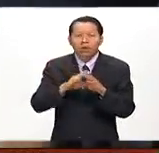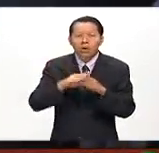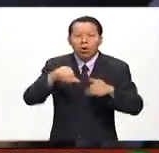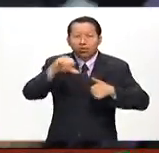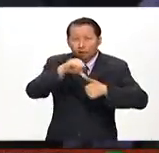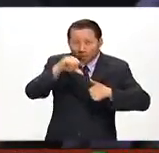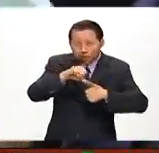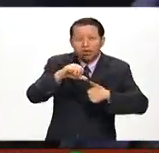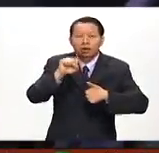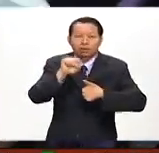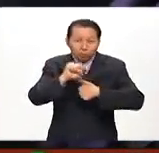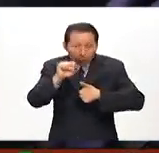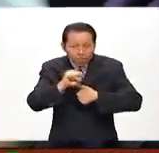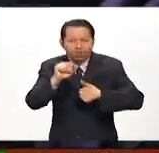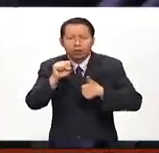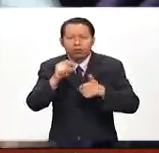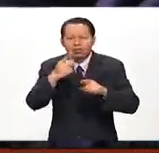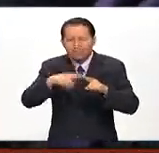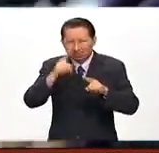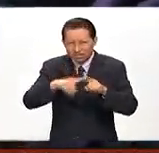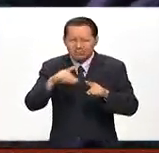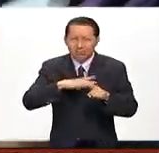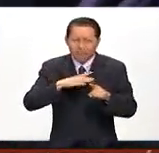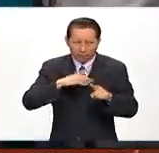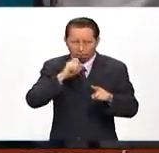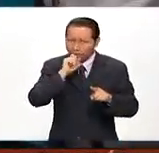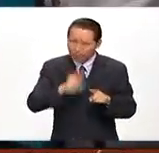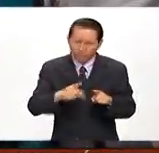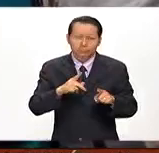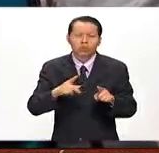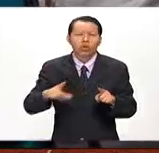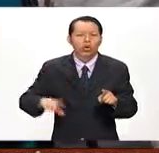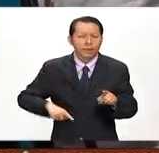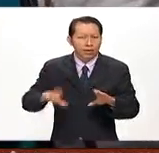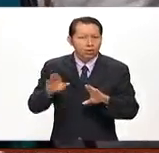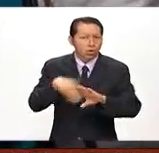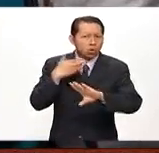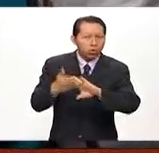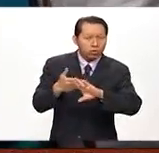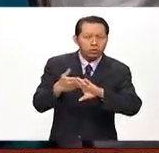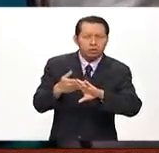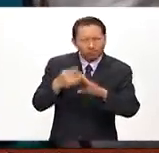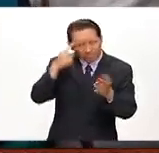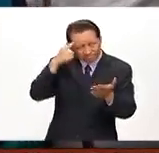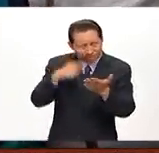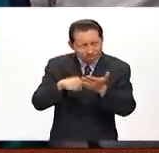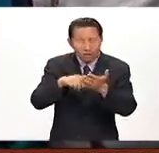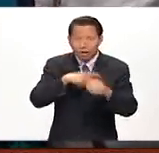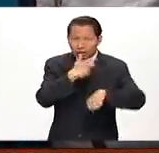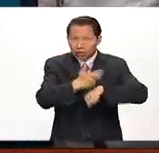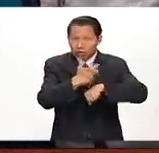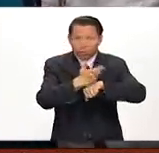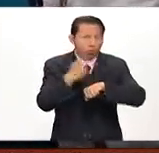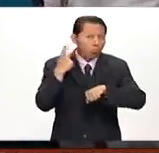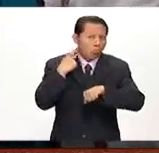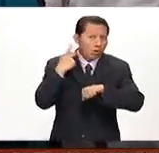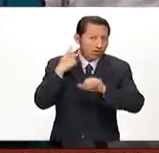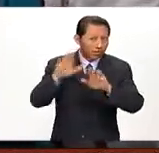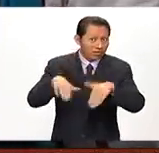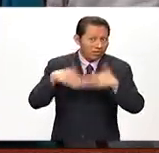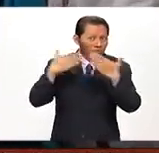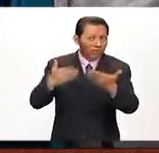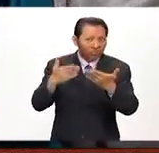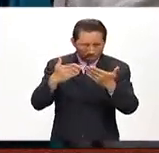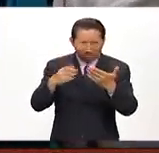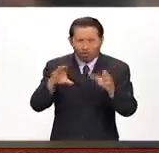o de Sudamérica, con algunos golpes de Estado. Yo creo que en este momento la política exterior de los Estados Unidos está muy alejada de